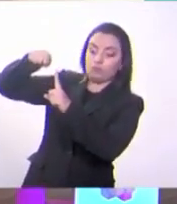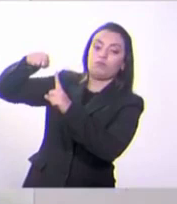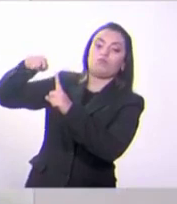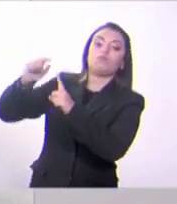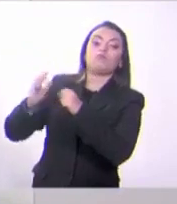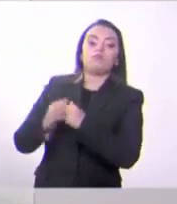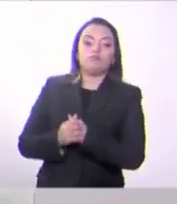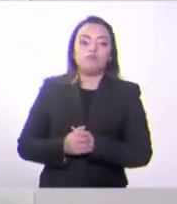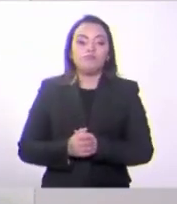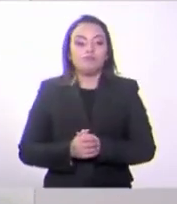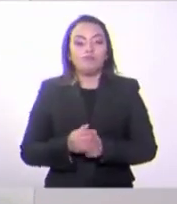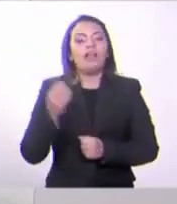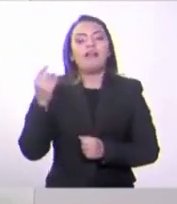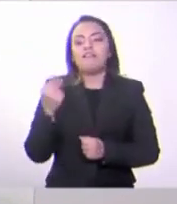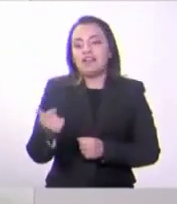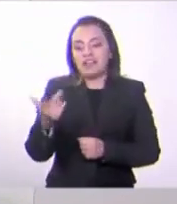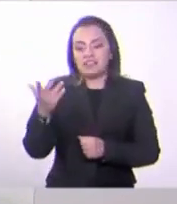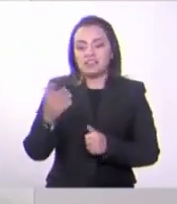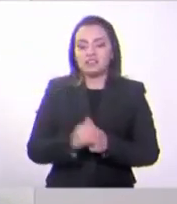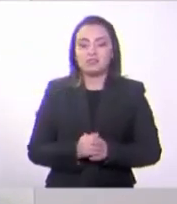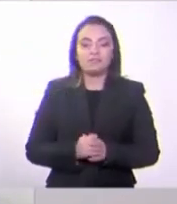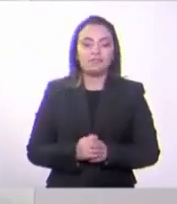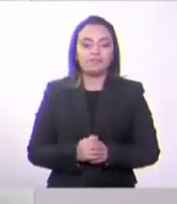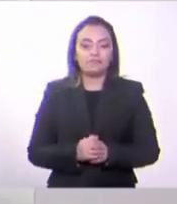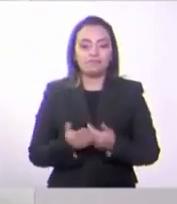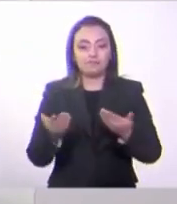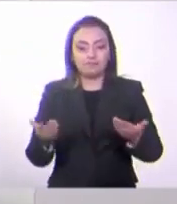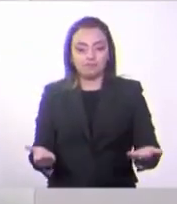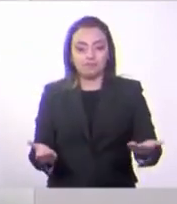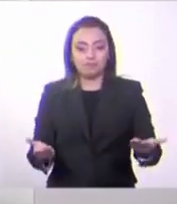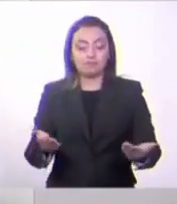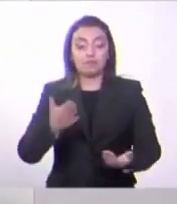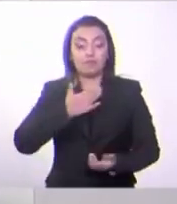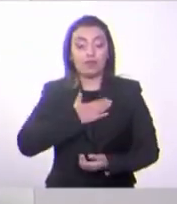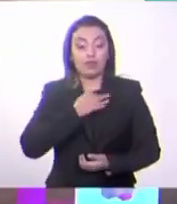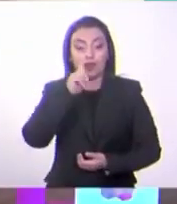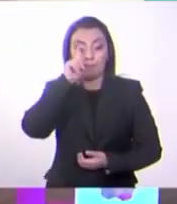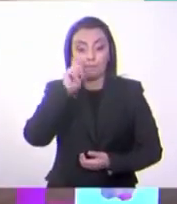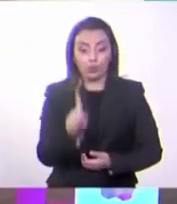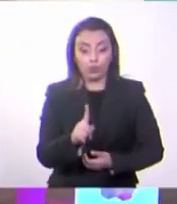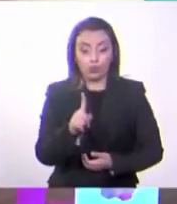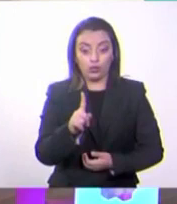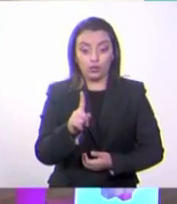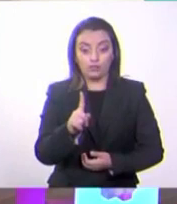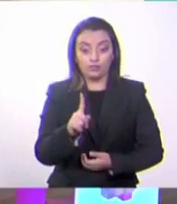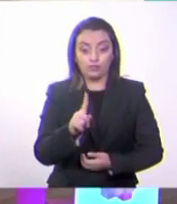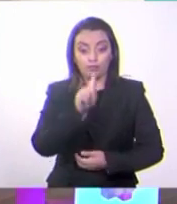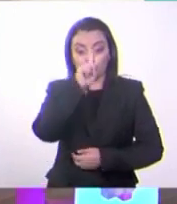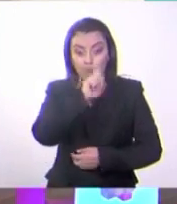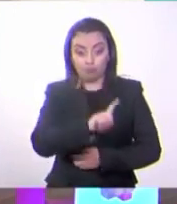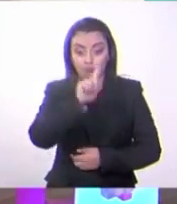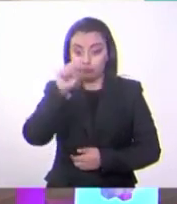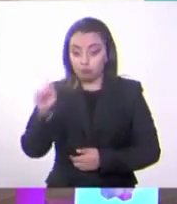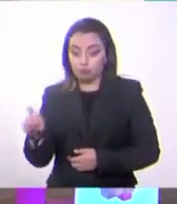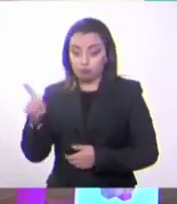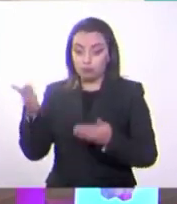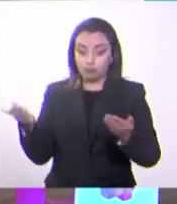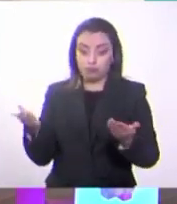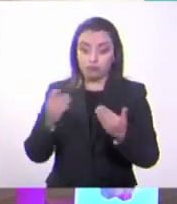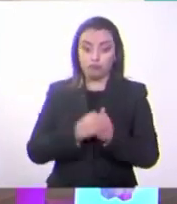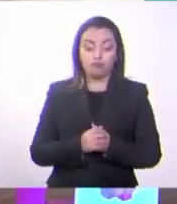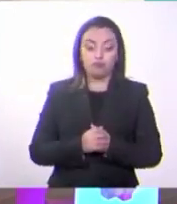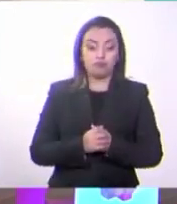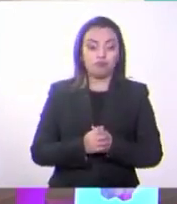fáciles, digámoslo así. Ahora, tengo una pregunta. Dime. Para las dos funciones. Sí.